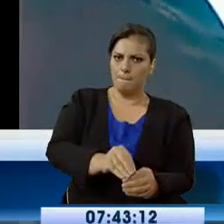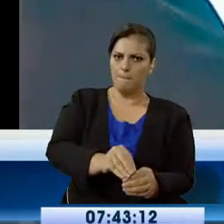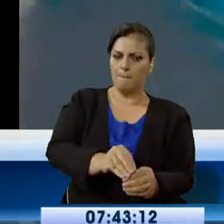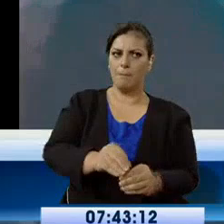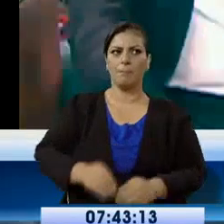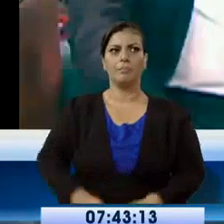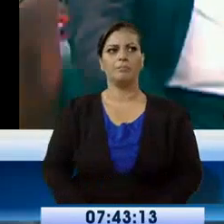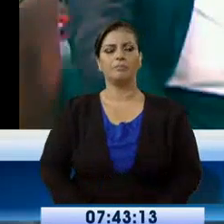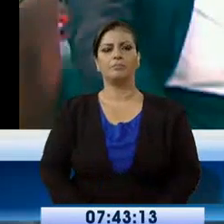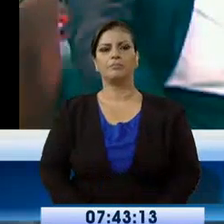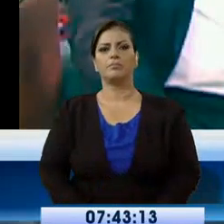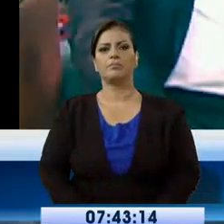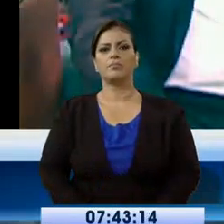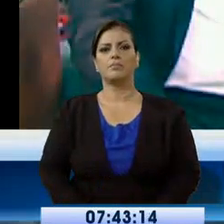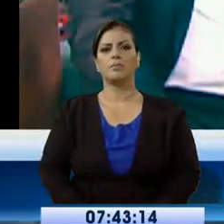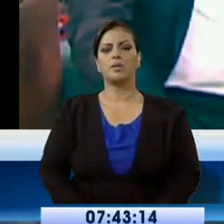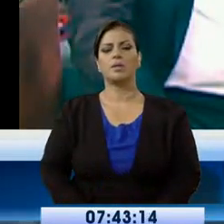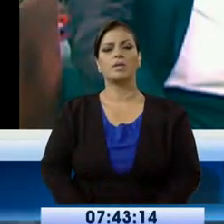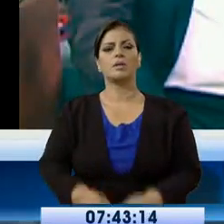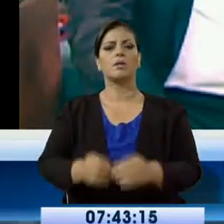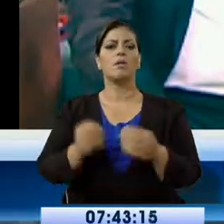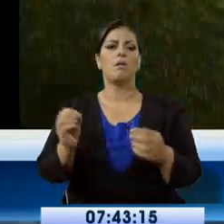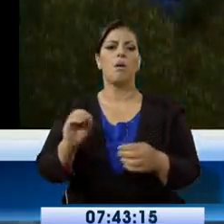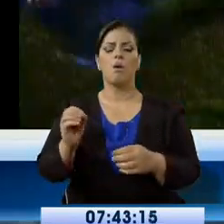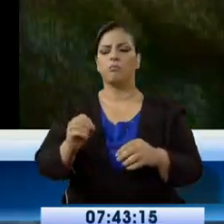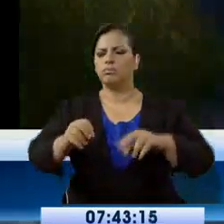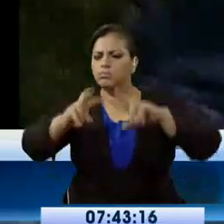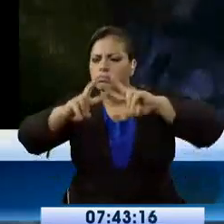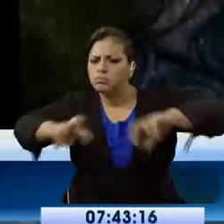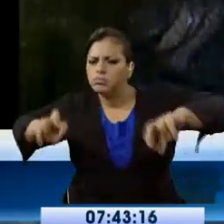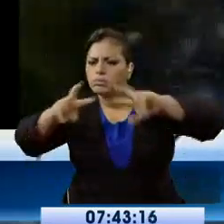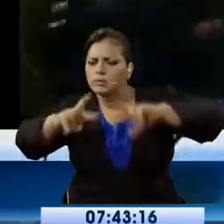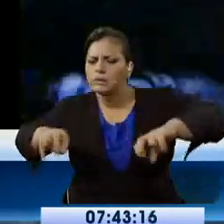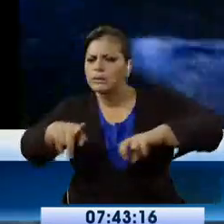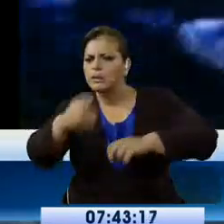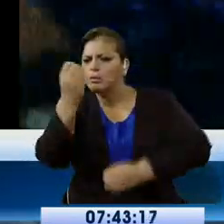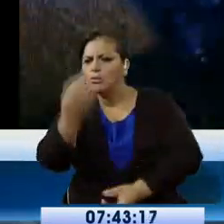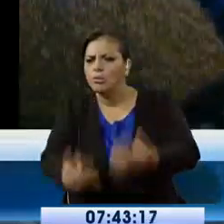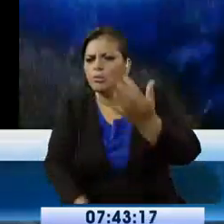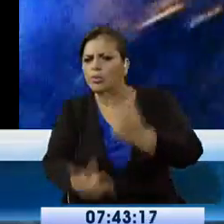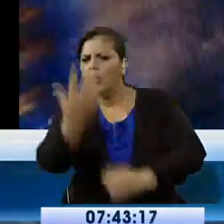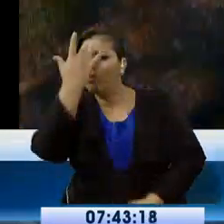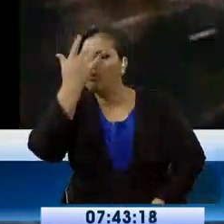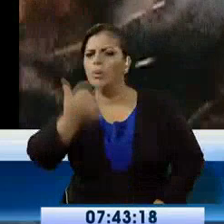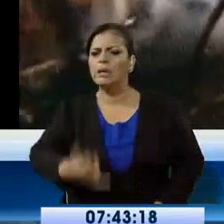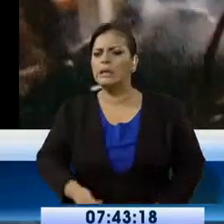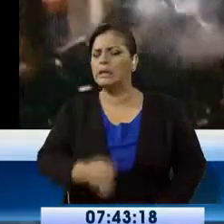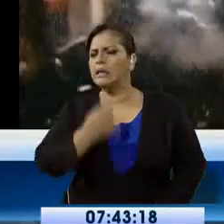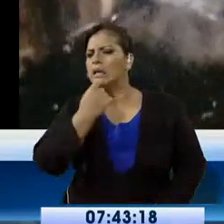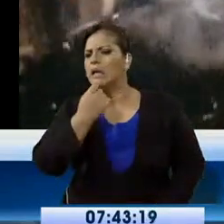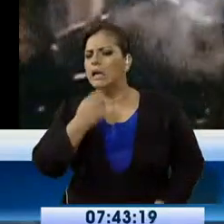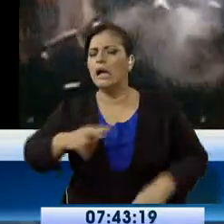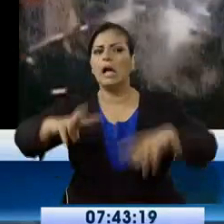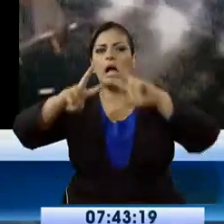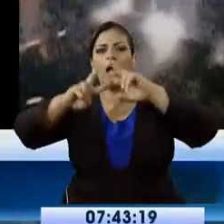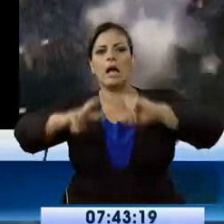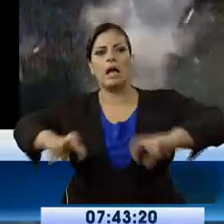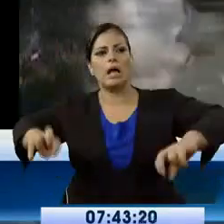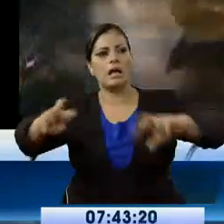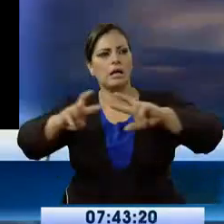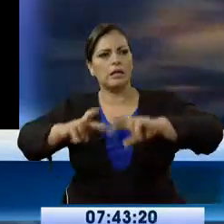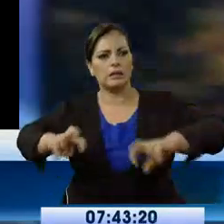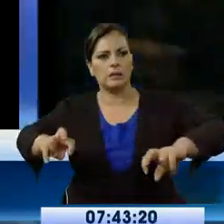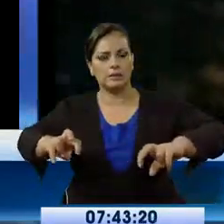de experticia en las investigaciones. Explica que una cosa es el origen y otra, la causa de un